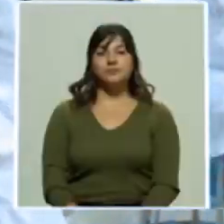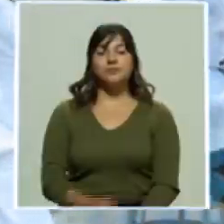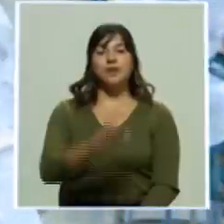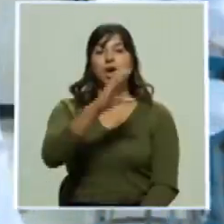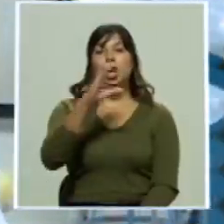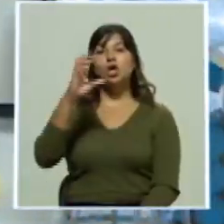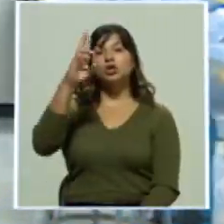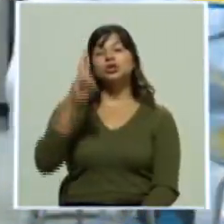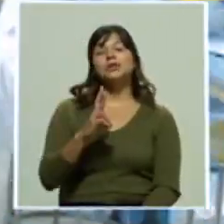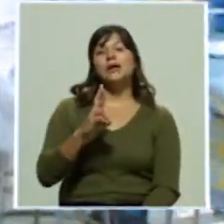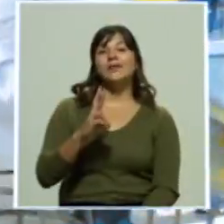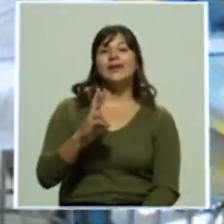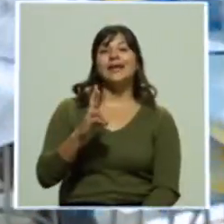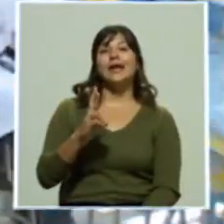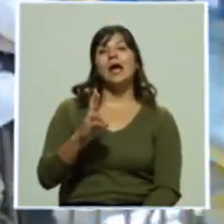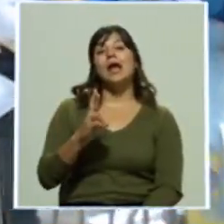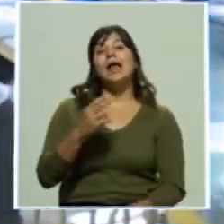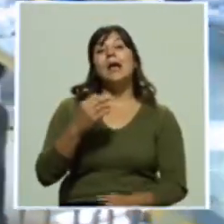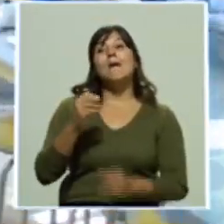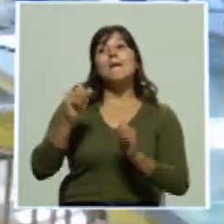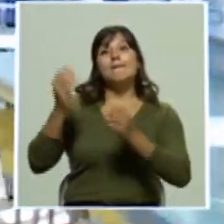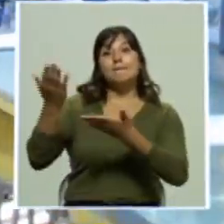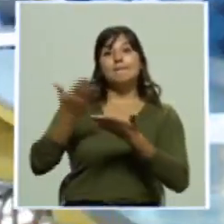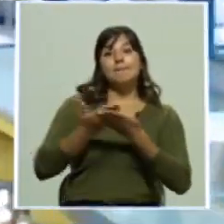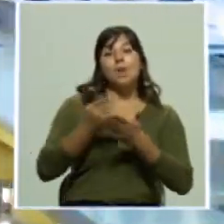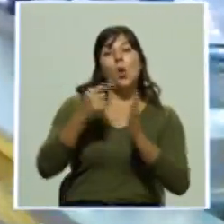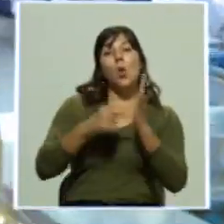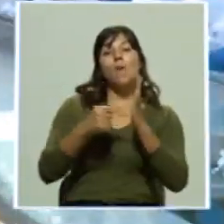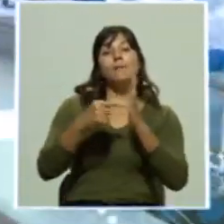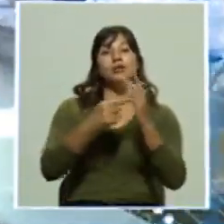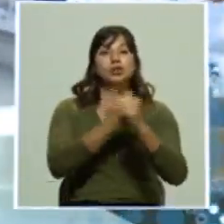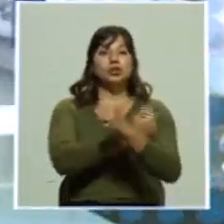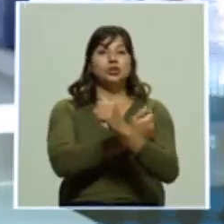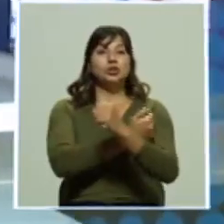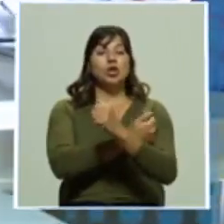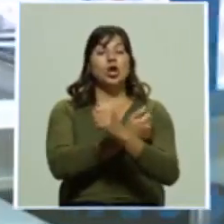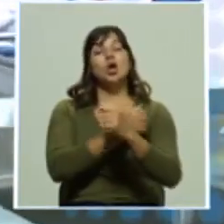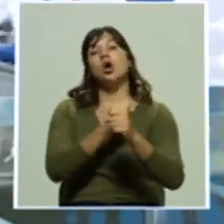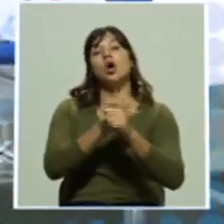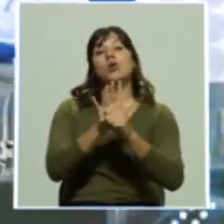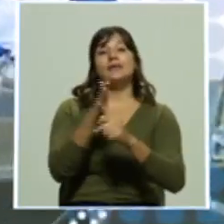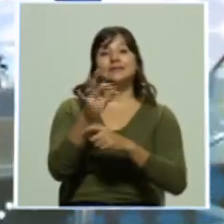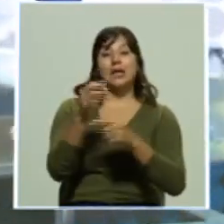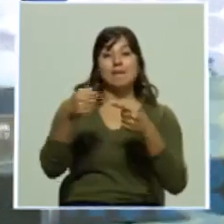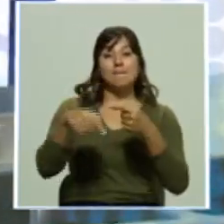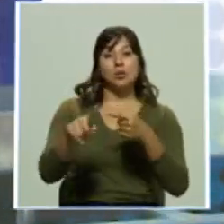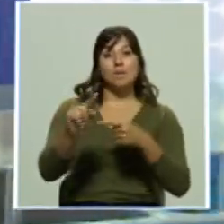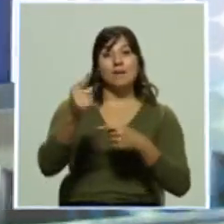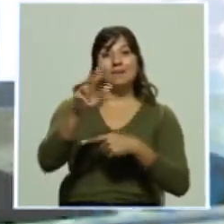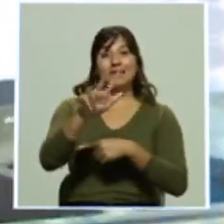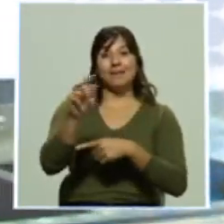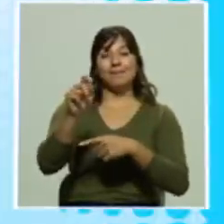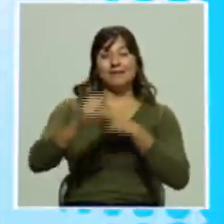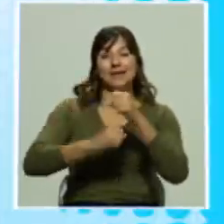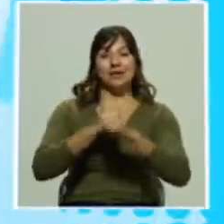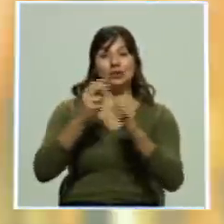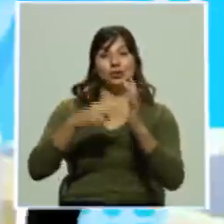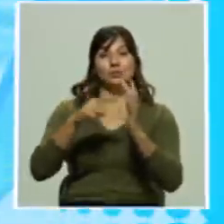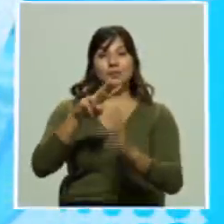Costa Rica contará con 1 millón de dosis de la vacuna contra el COVID-19 en el primer trimestre del 2021.